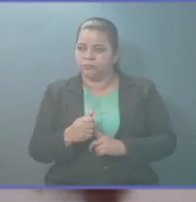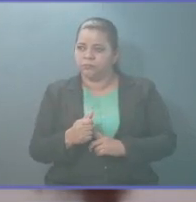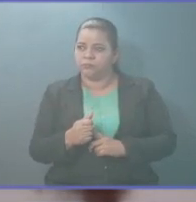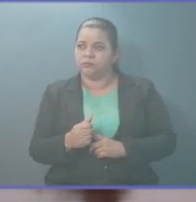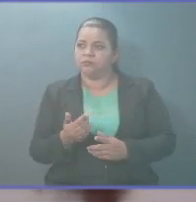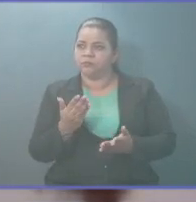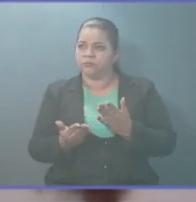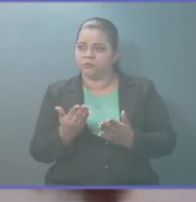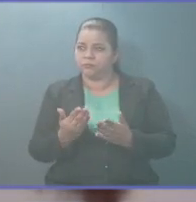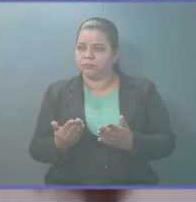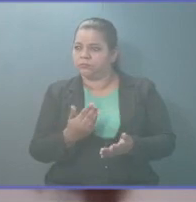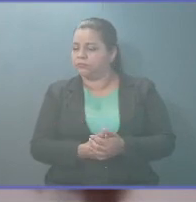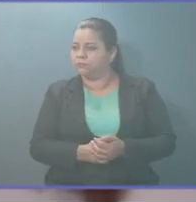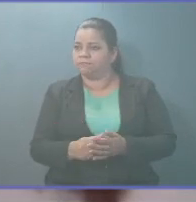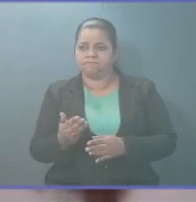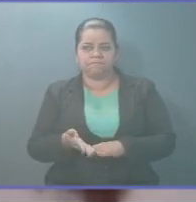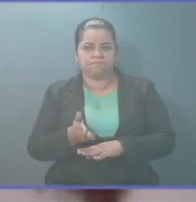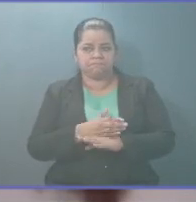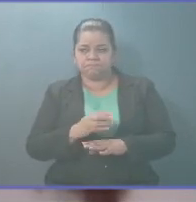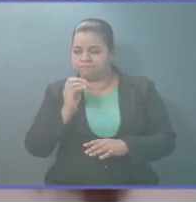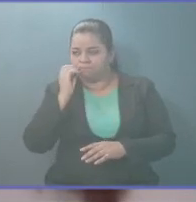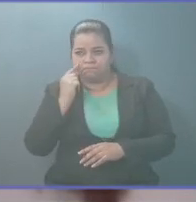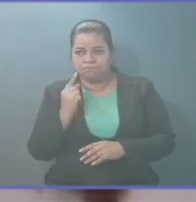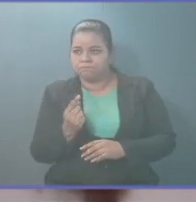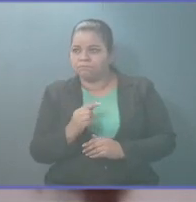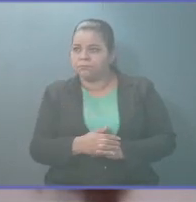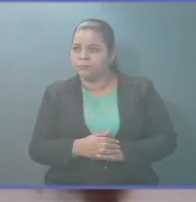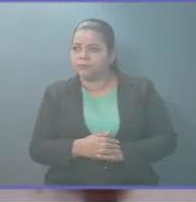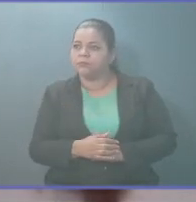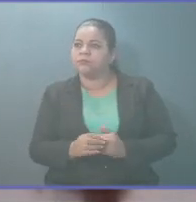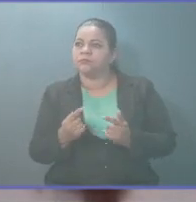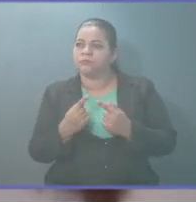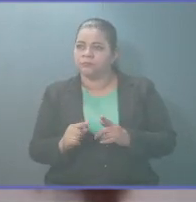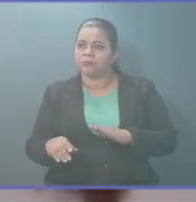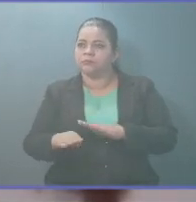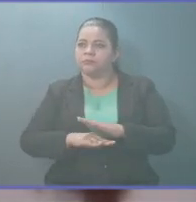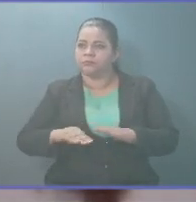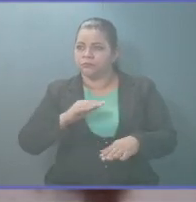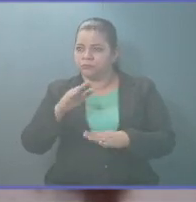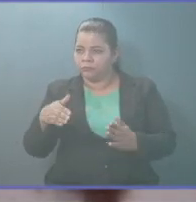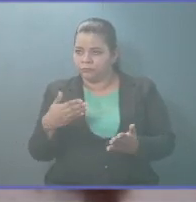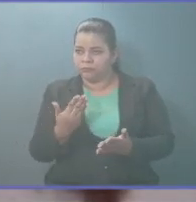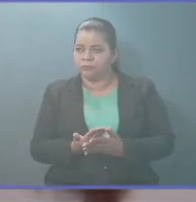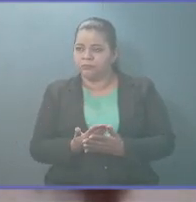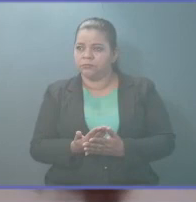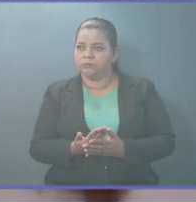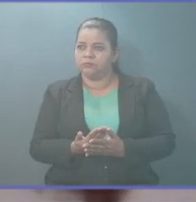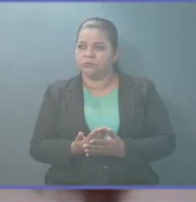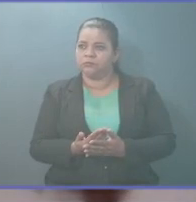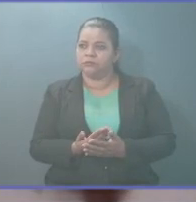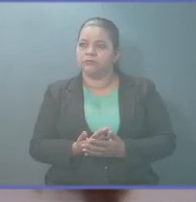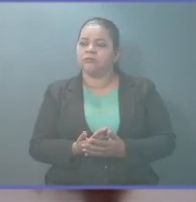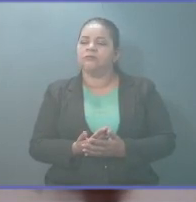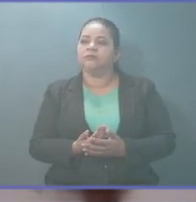hubiesen podido prever o evitar, según el estado de los